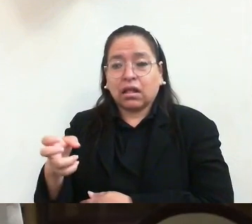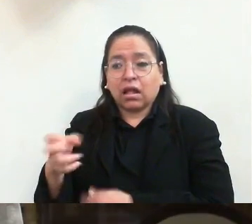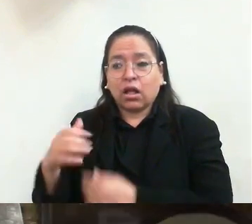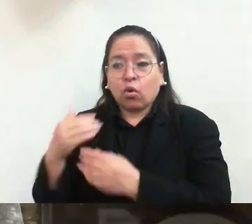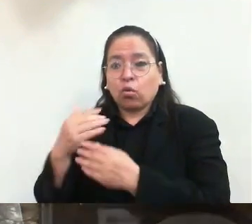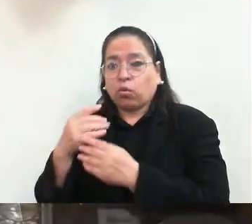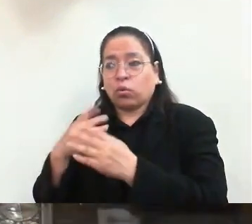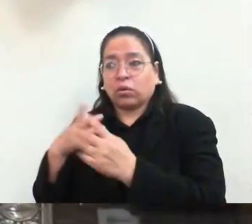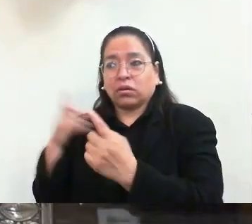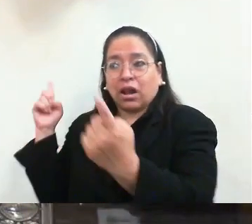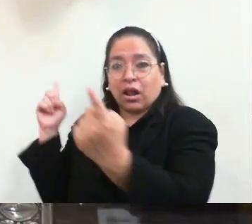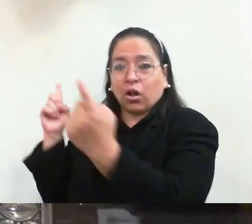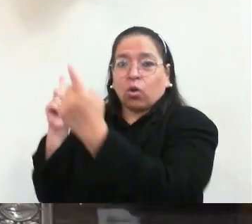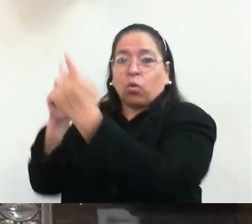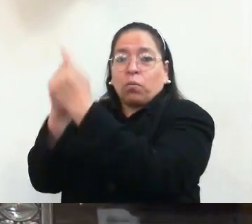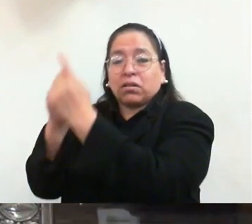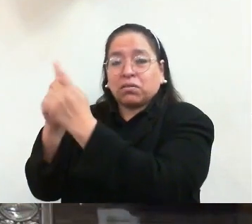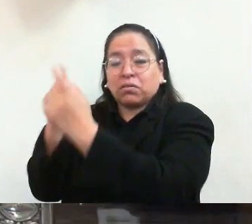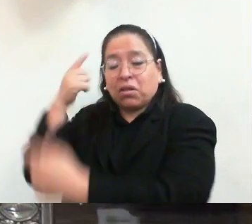reino de dios